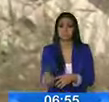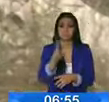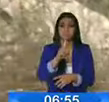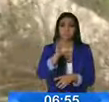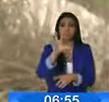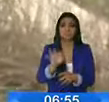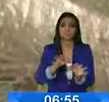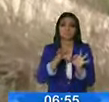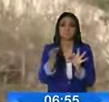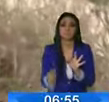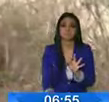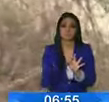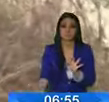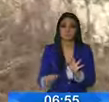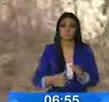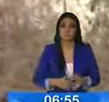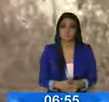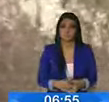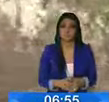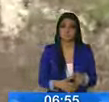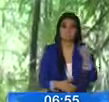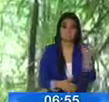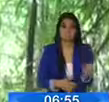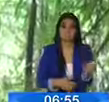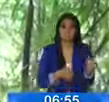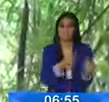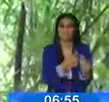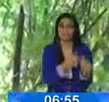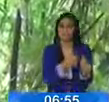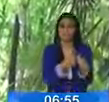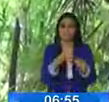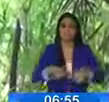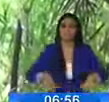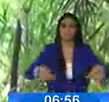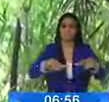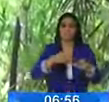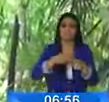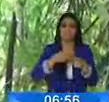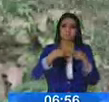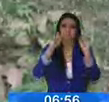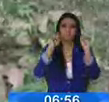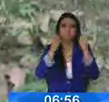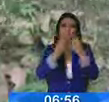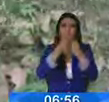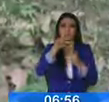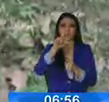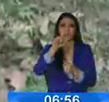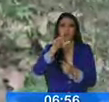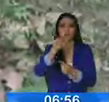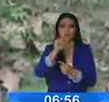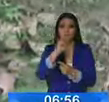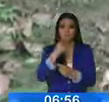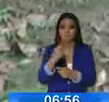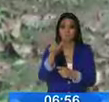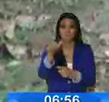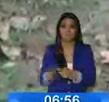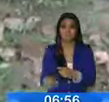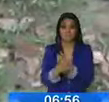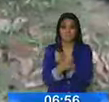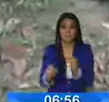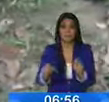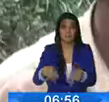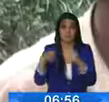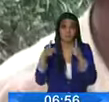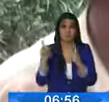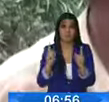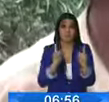profundidad uno de los lugareños del sector de santa lucia que arribó al sitio relató que una sobreviviente llegó a su casa pidiendo